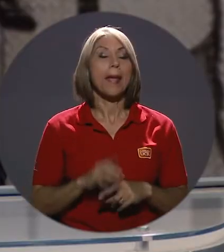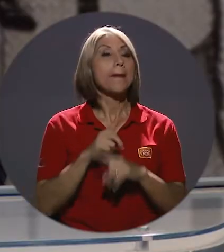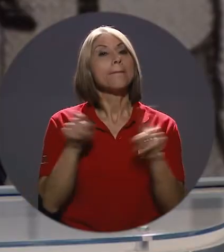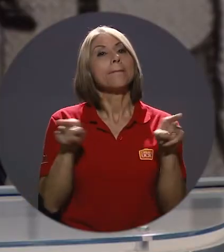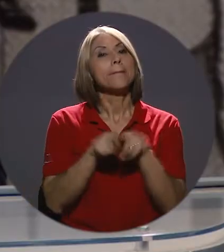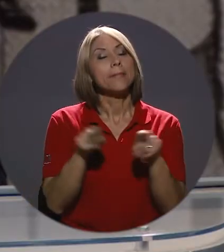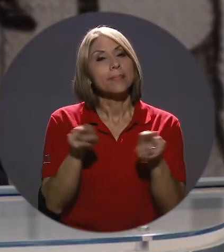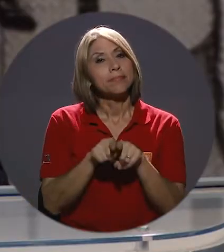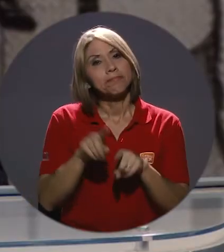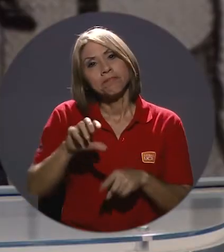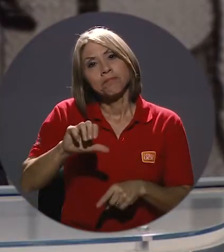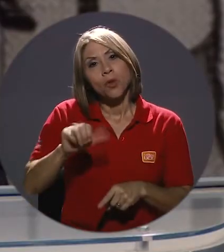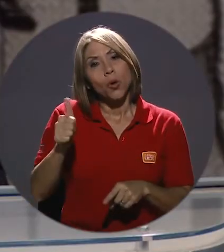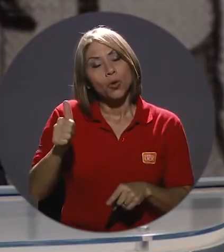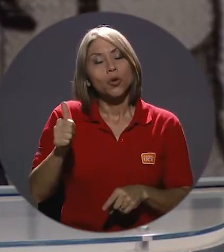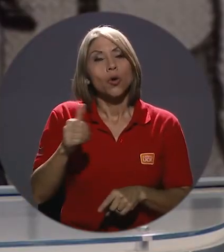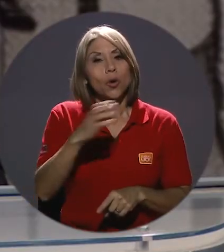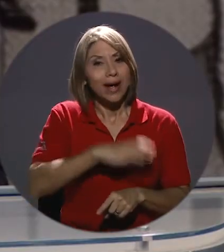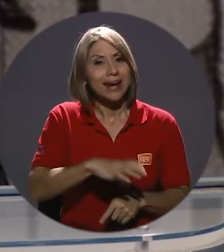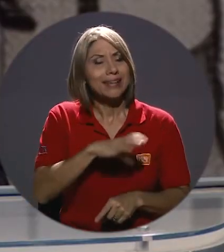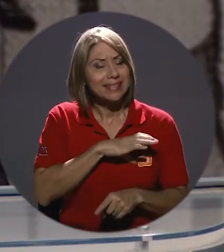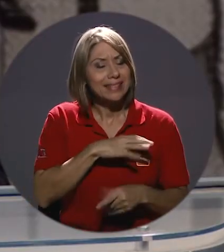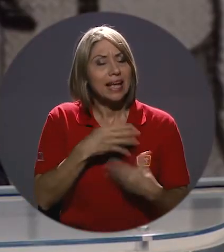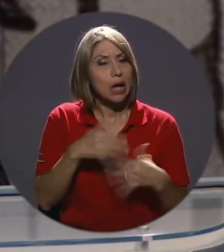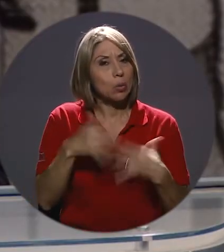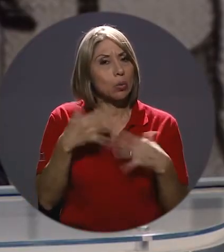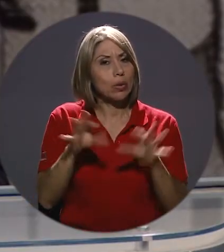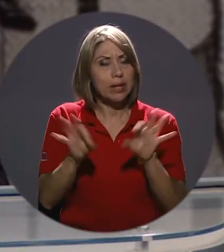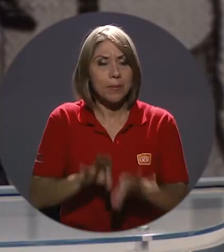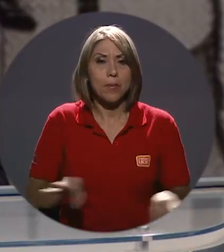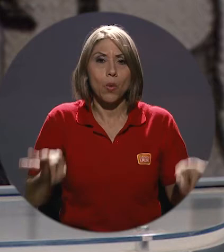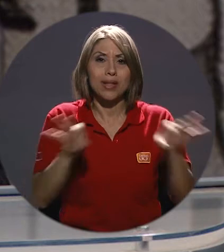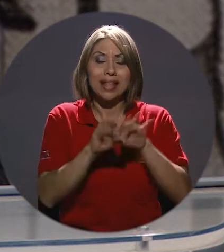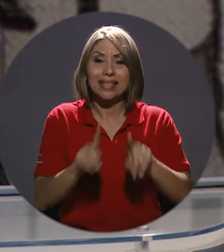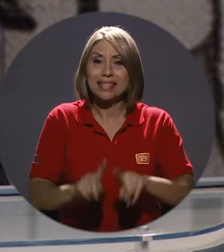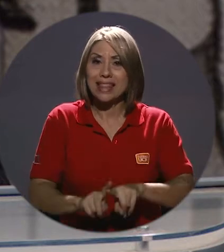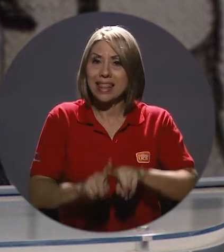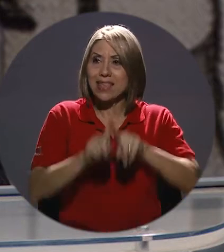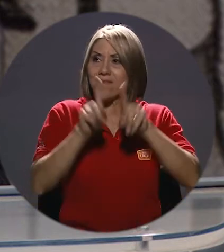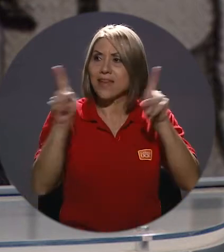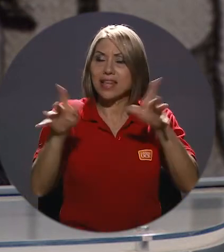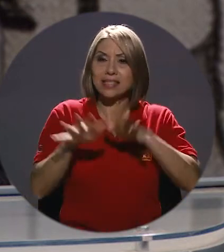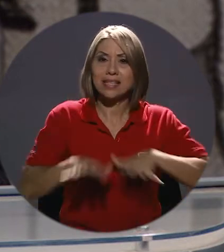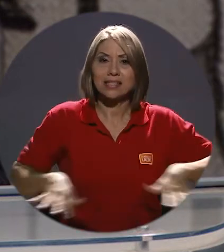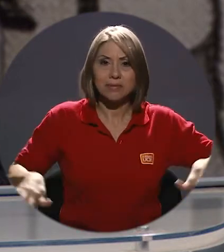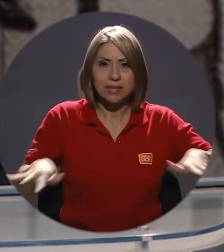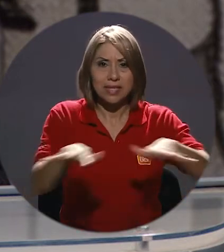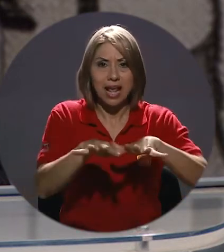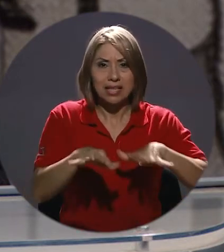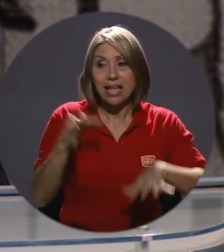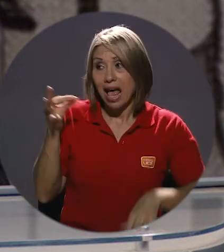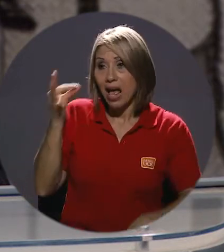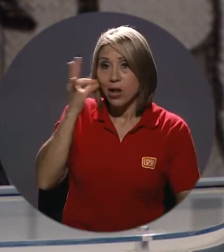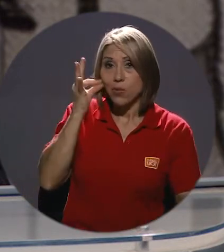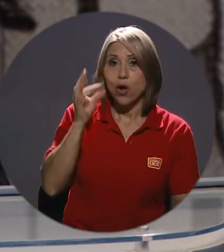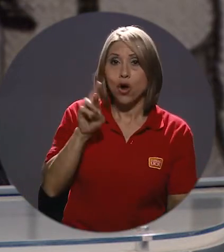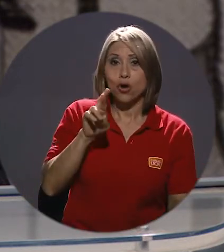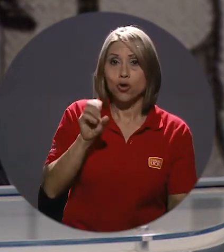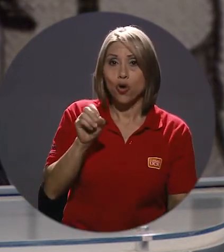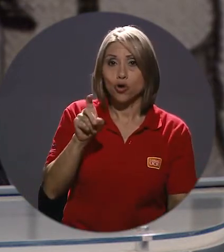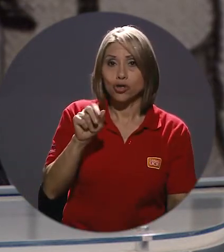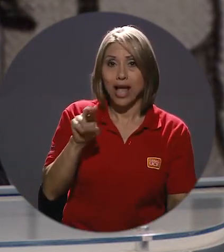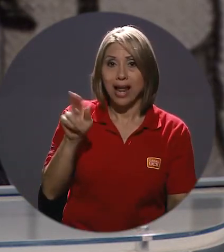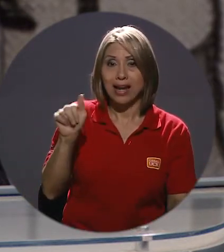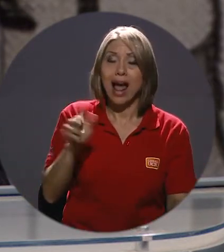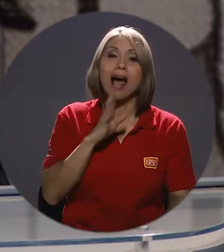traer a colación el otro aspecto de las importantes diferencias espaciales. Roxana mencionó antes de las